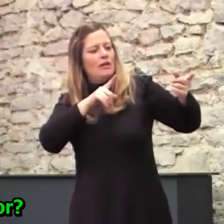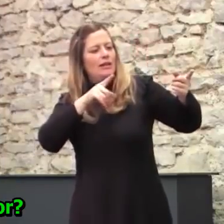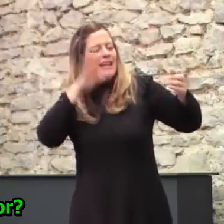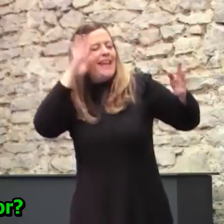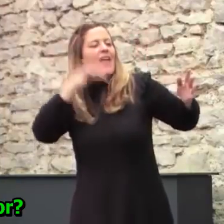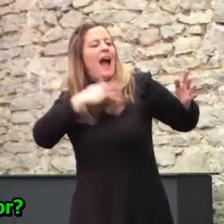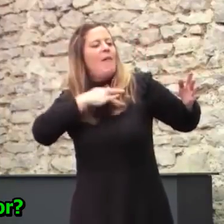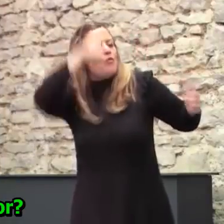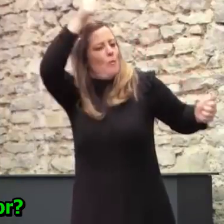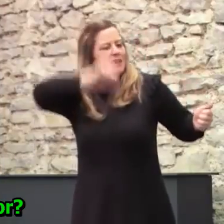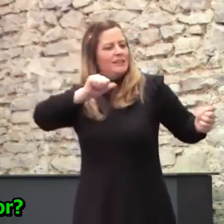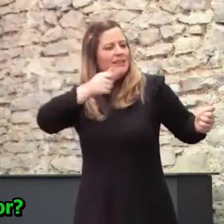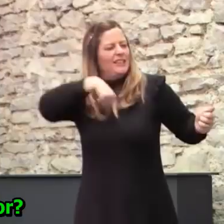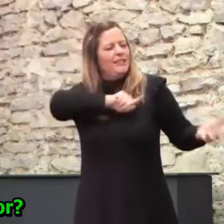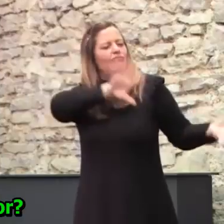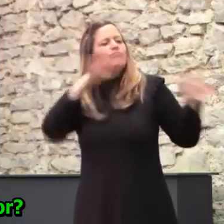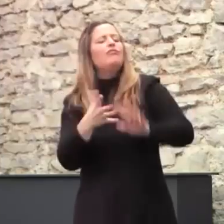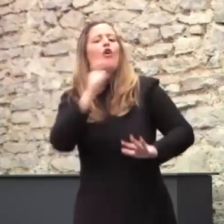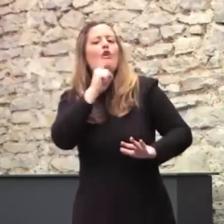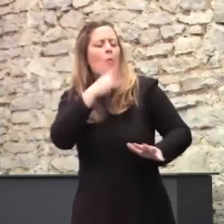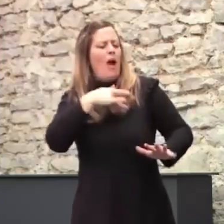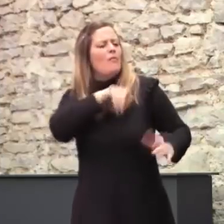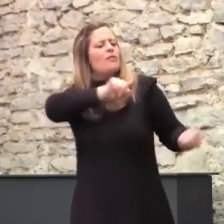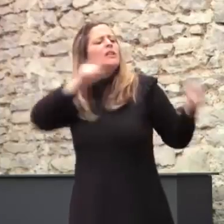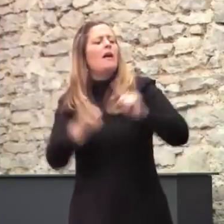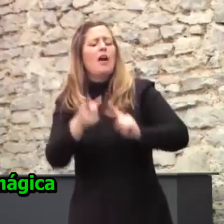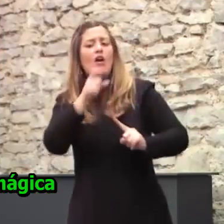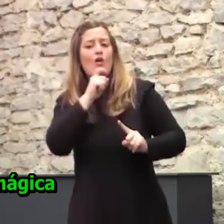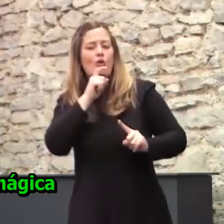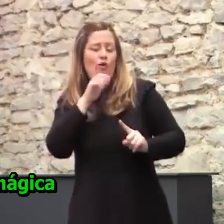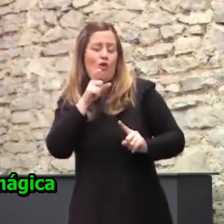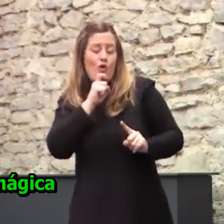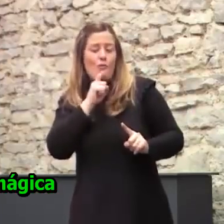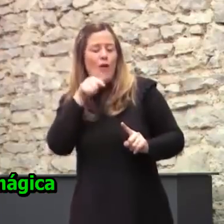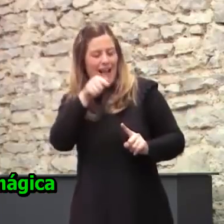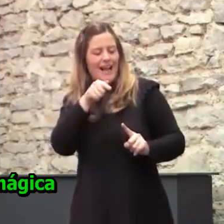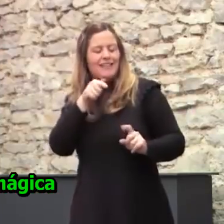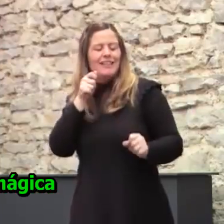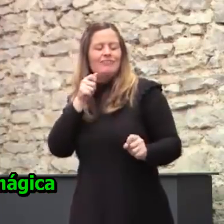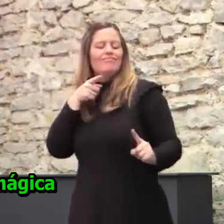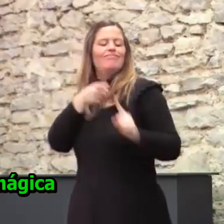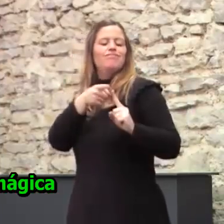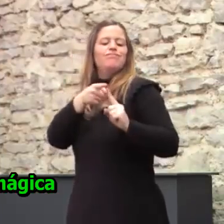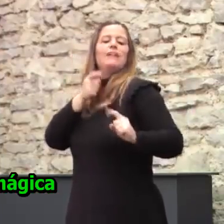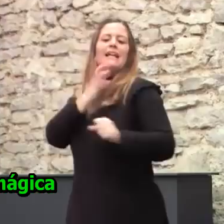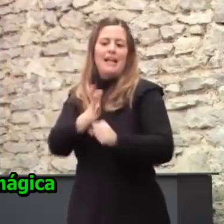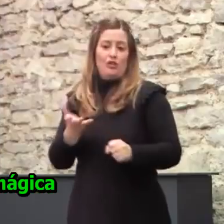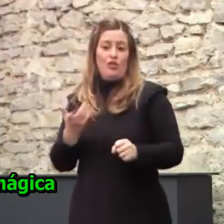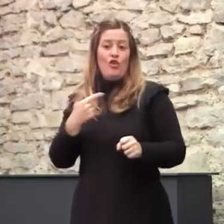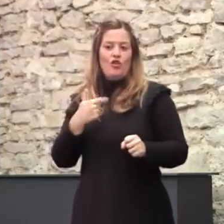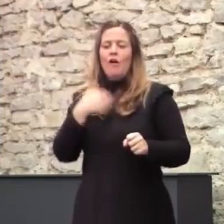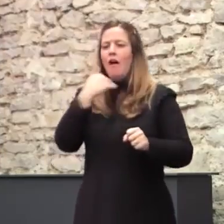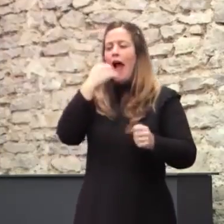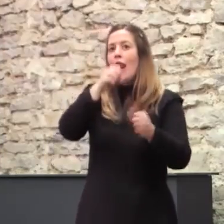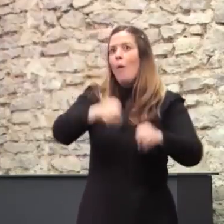machista y cómo podemos transformar el amor, ¿no? Y ese es el gran reto. Yo no he encontrado ninguna fórmula mágica para ser feliz en el